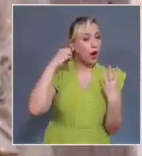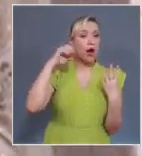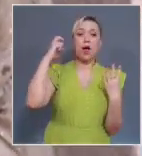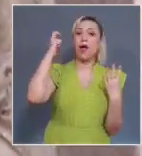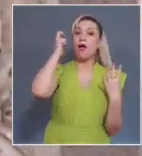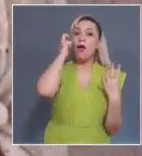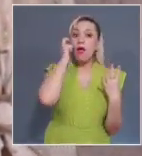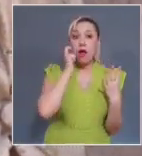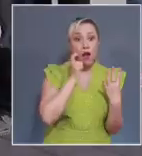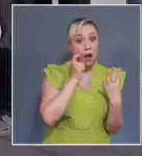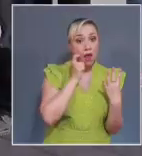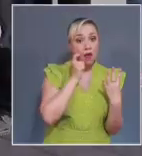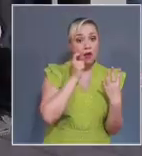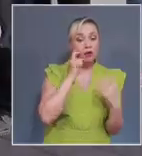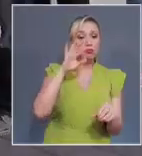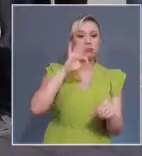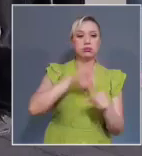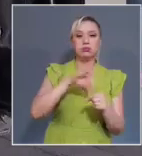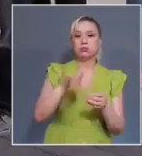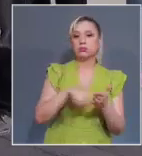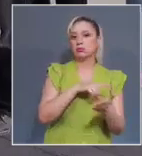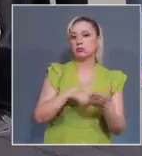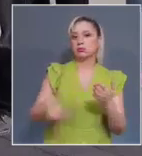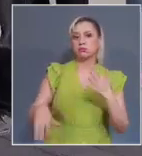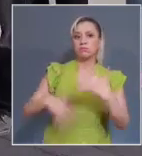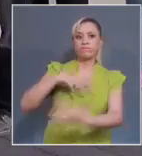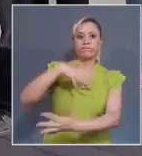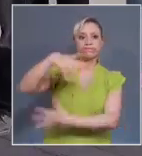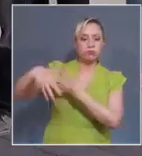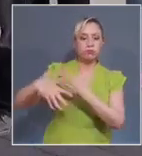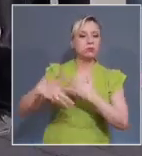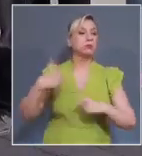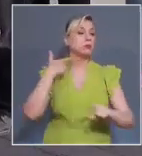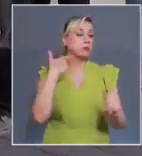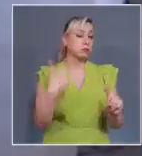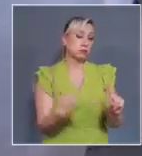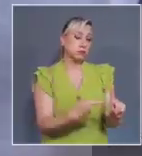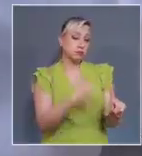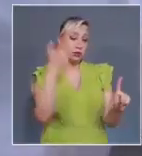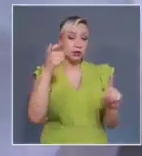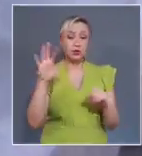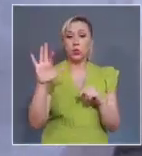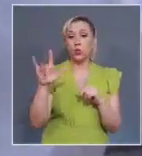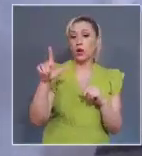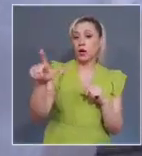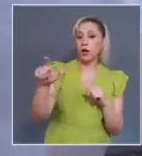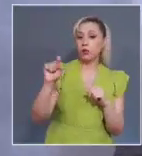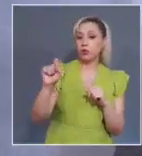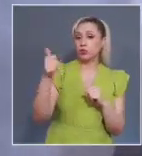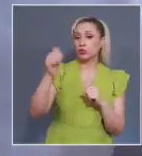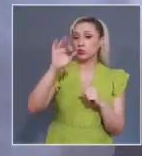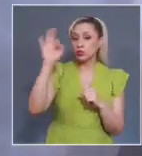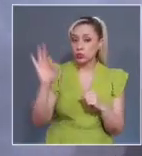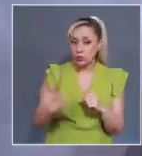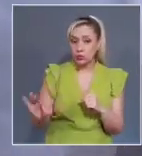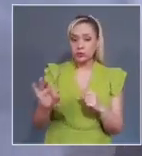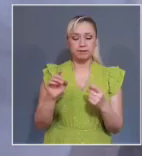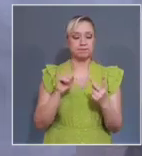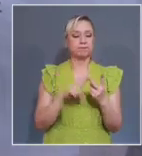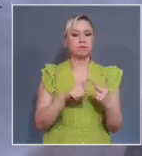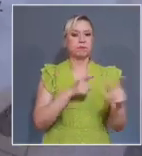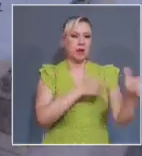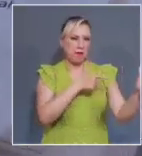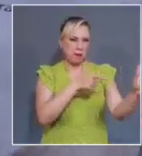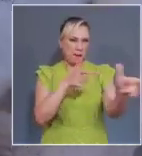más comunes han sido asesinato con 57.6% de los casos, ataques armados 19.4%